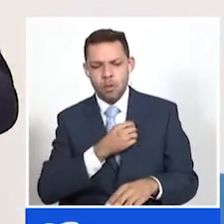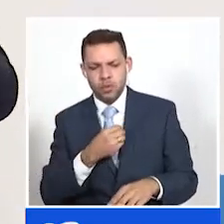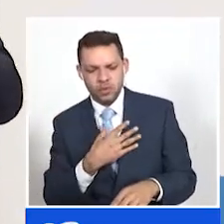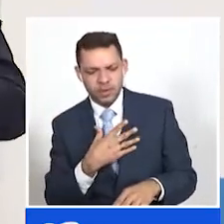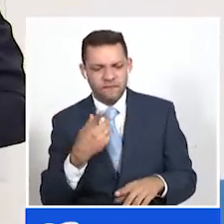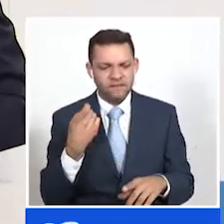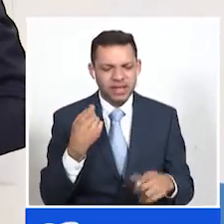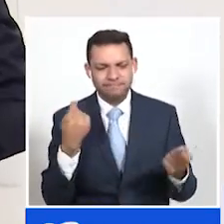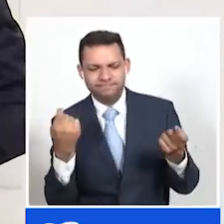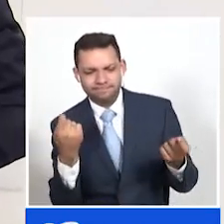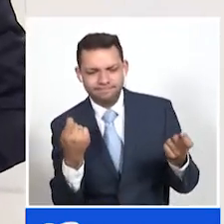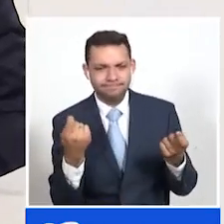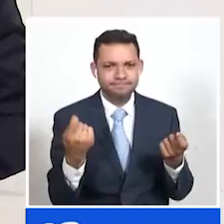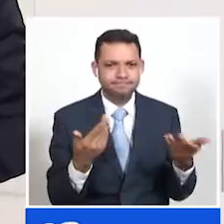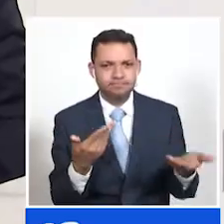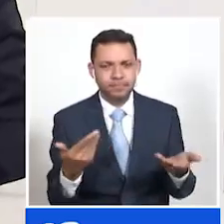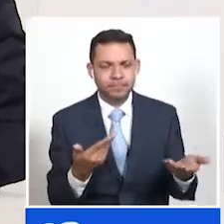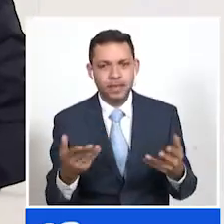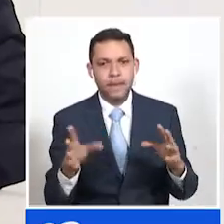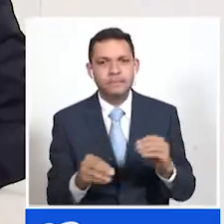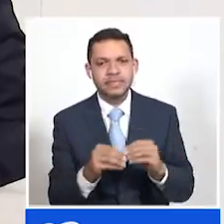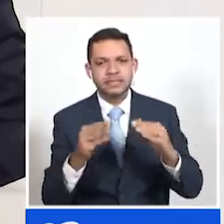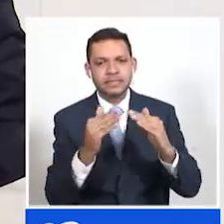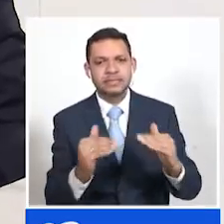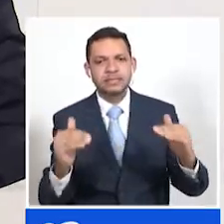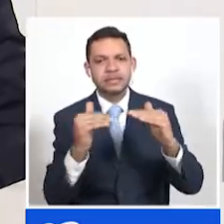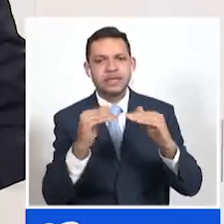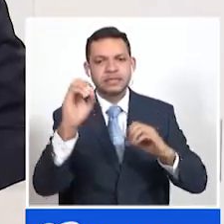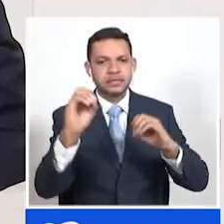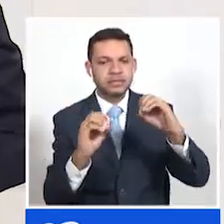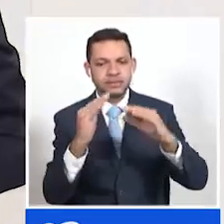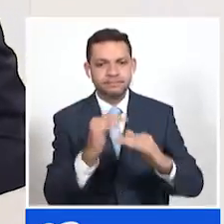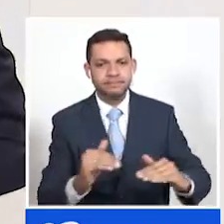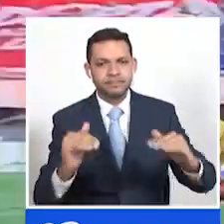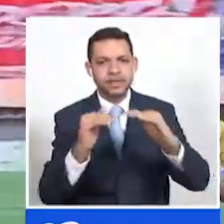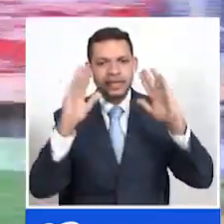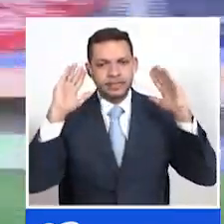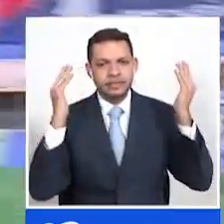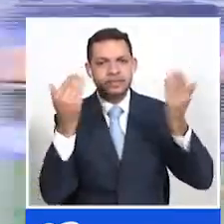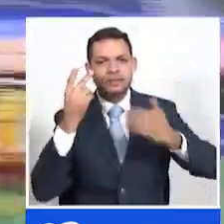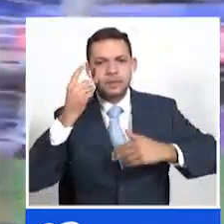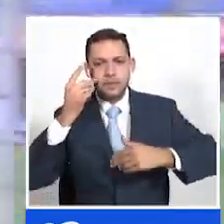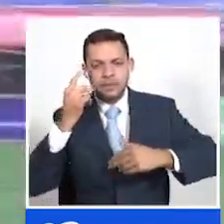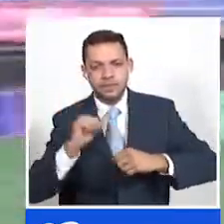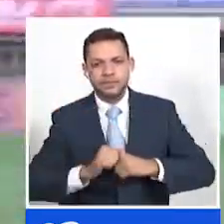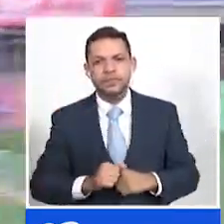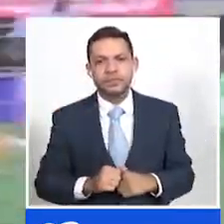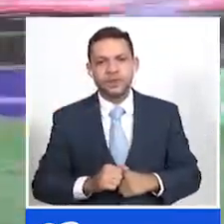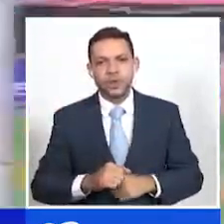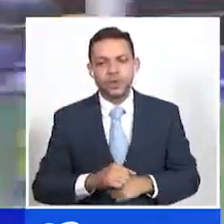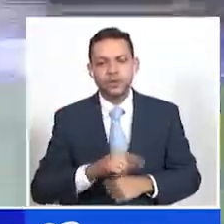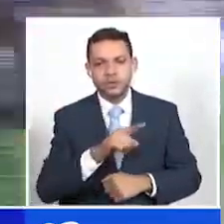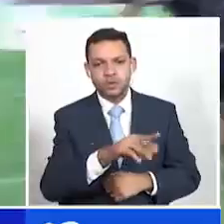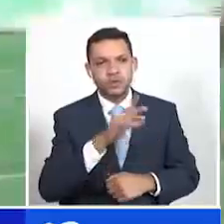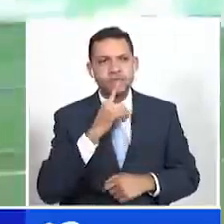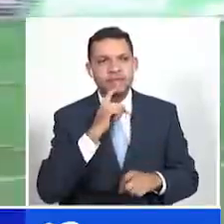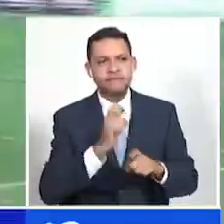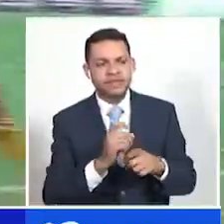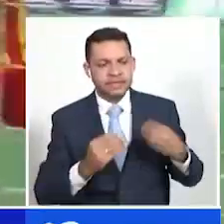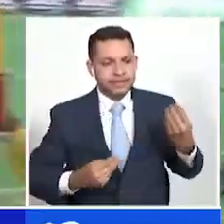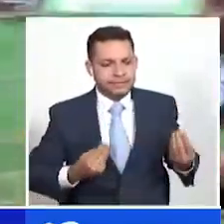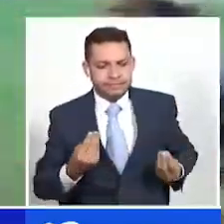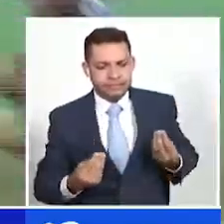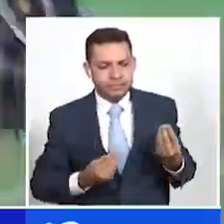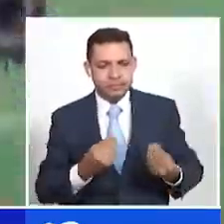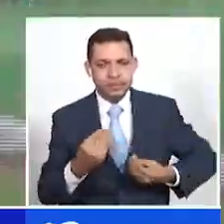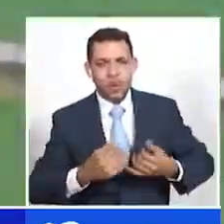concretó e igualó 0-0 con La Equidad en el Hernán Ramírez Villegas. Permanece al rojo vivo el suspenso por conocer quién